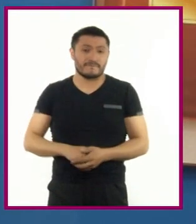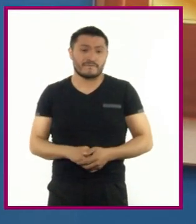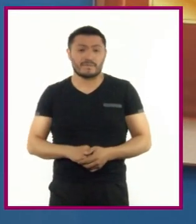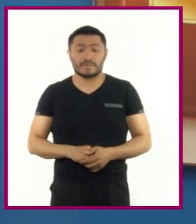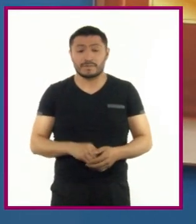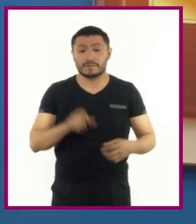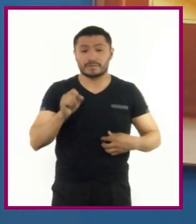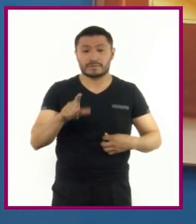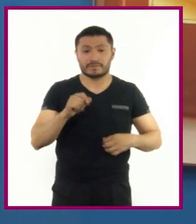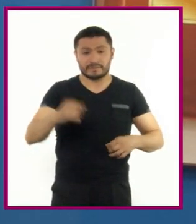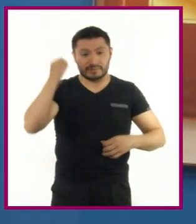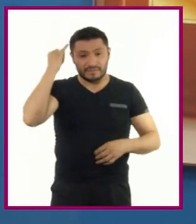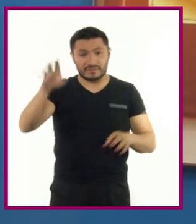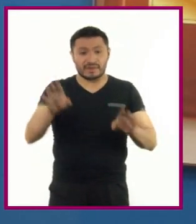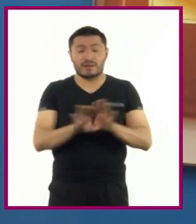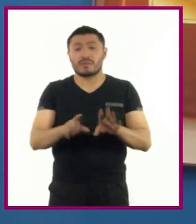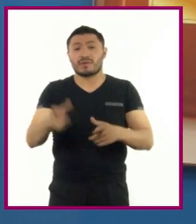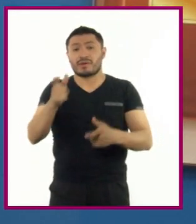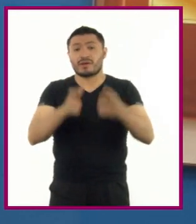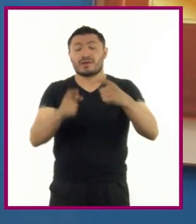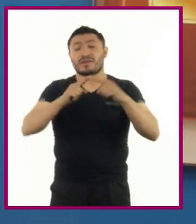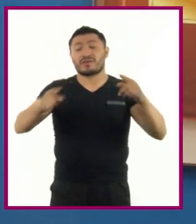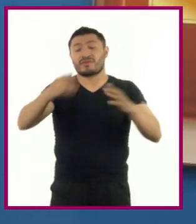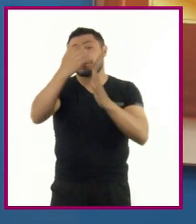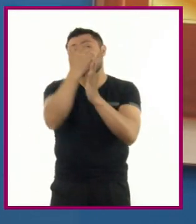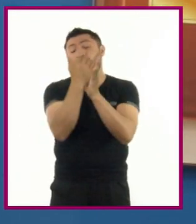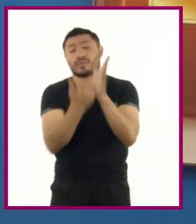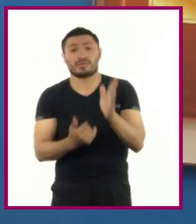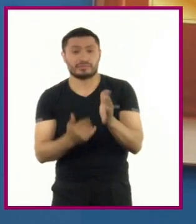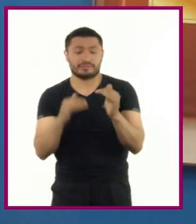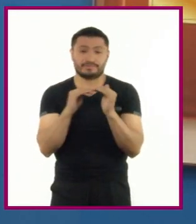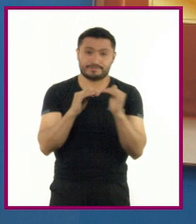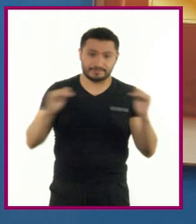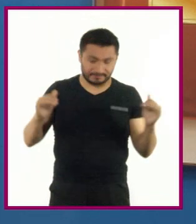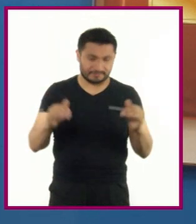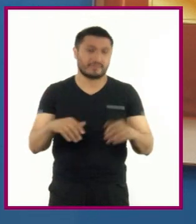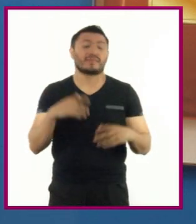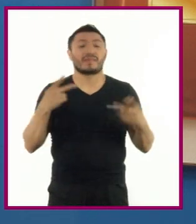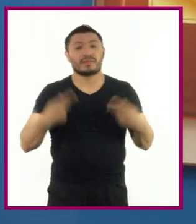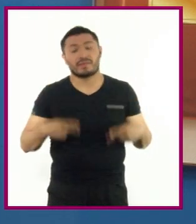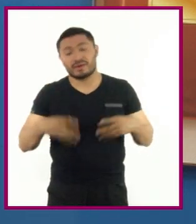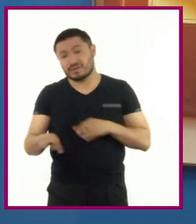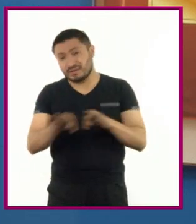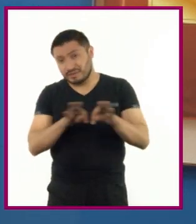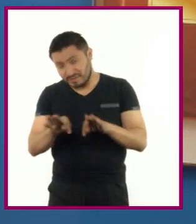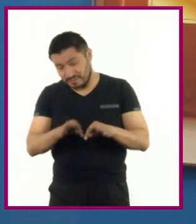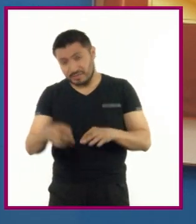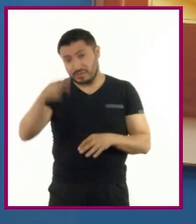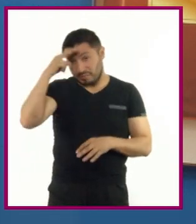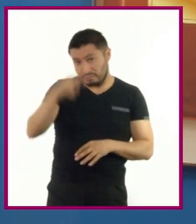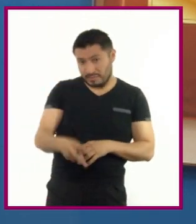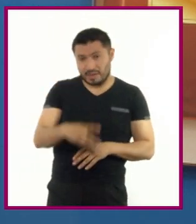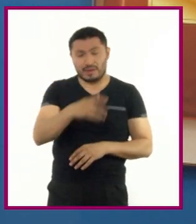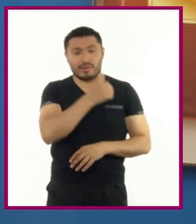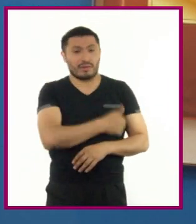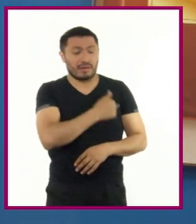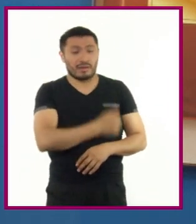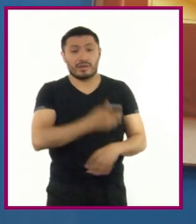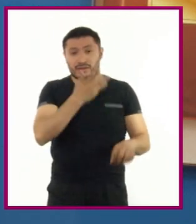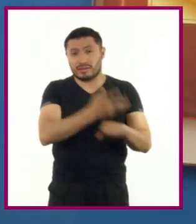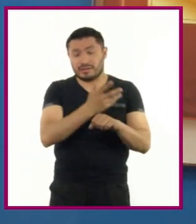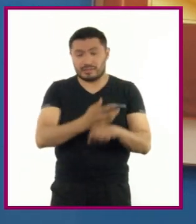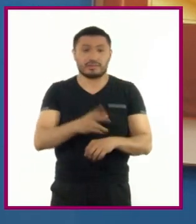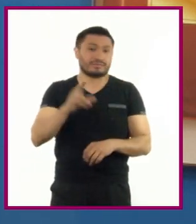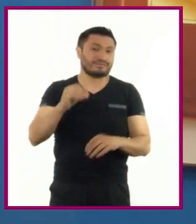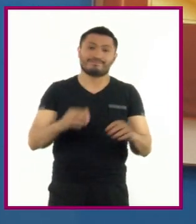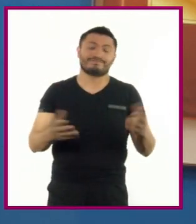pretendía disminuir la diferencia salarial entre los trabajadores estadounidenses, canadienses y mexicanos, lo que no ocurrió, pues fue